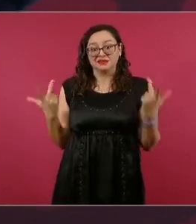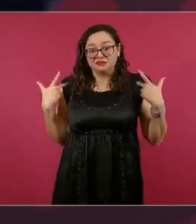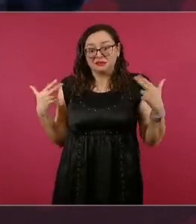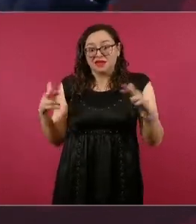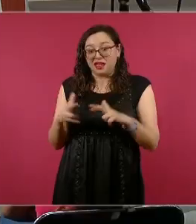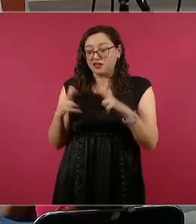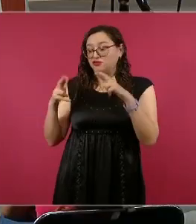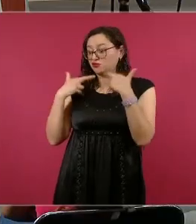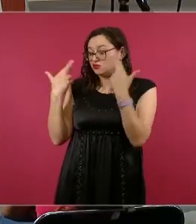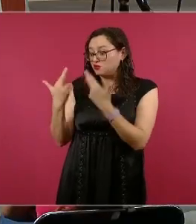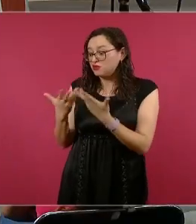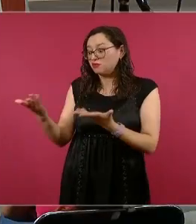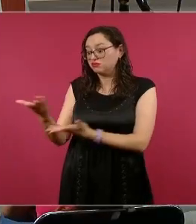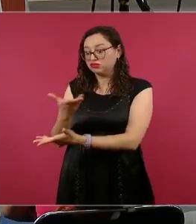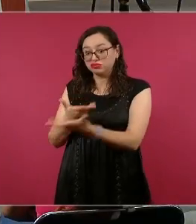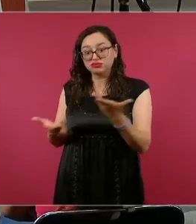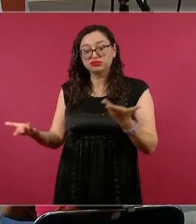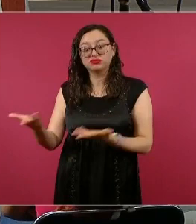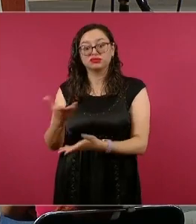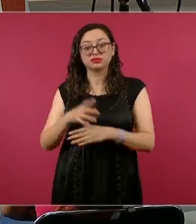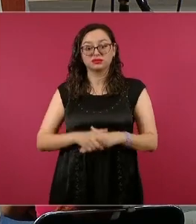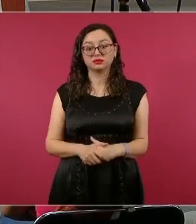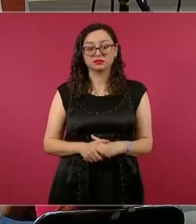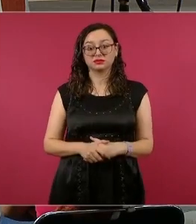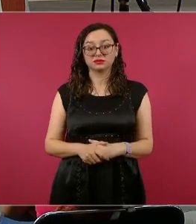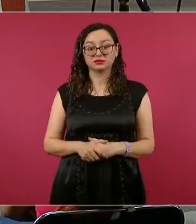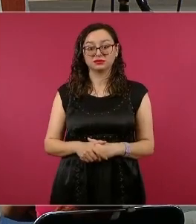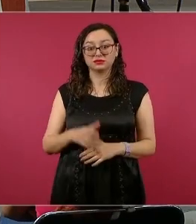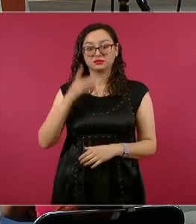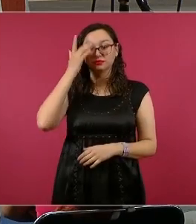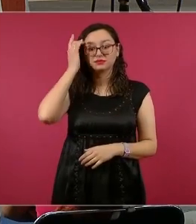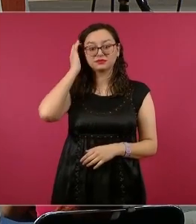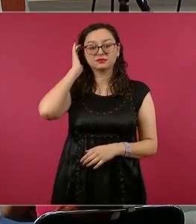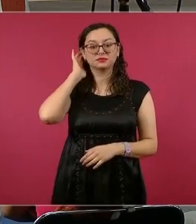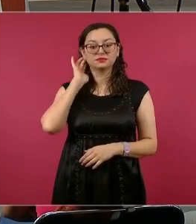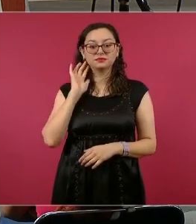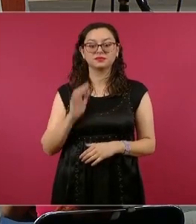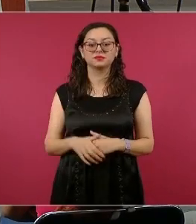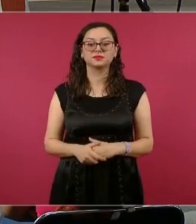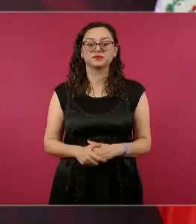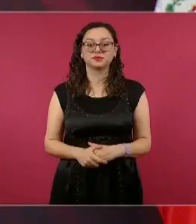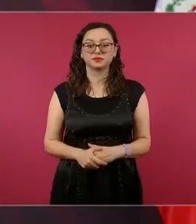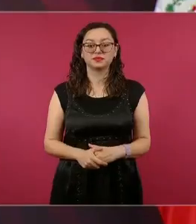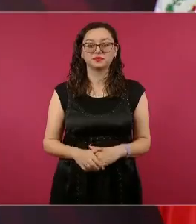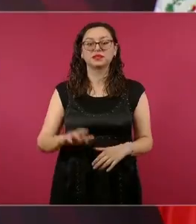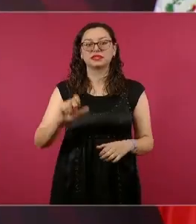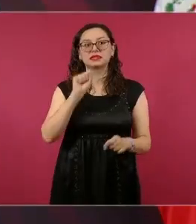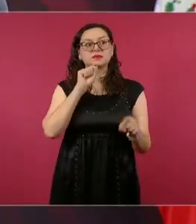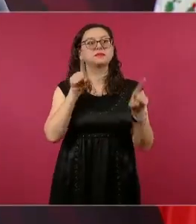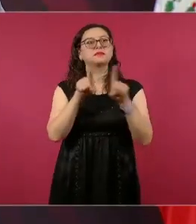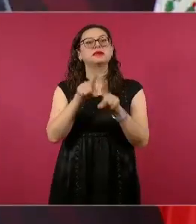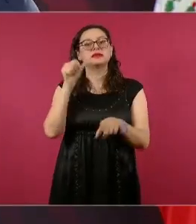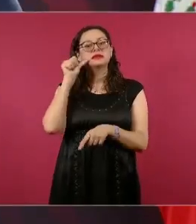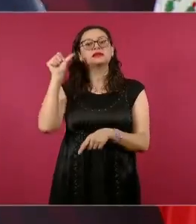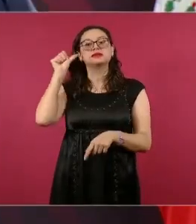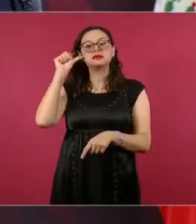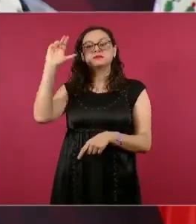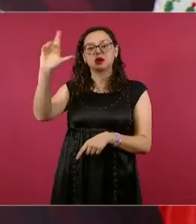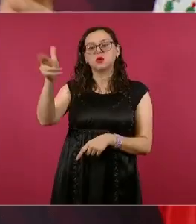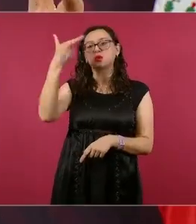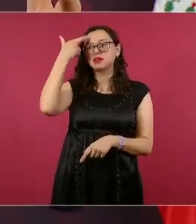gran fraude, uno de tantos en Tabasco, nos quieren